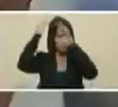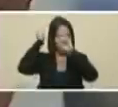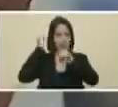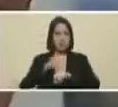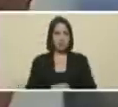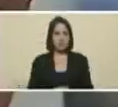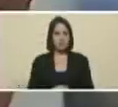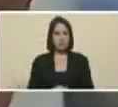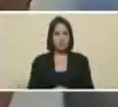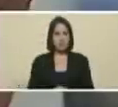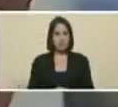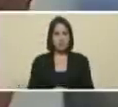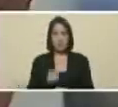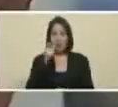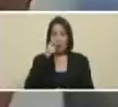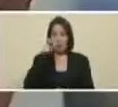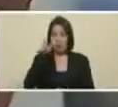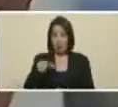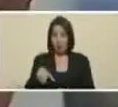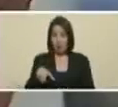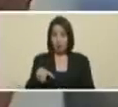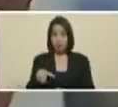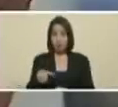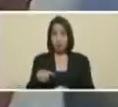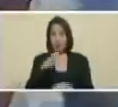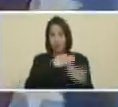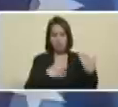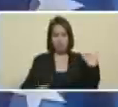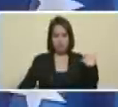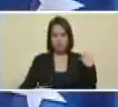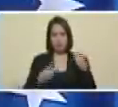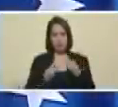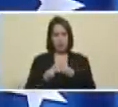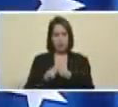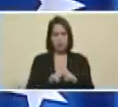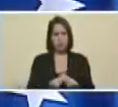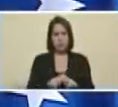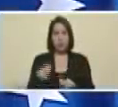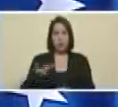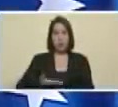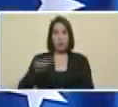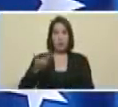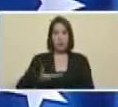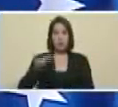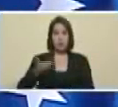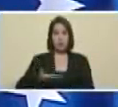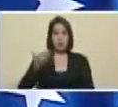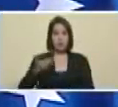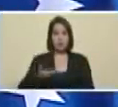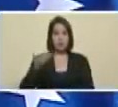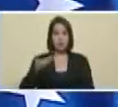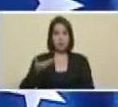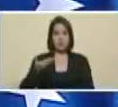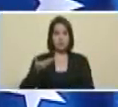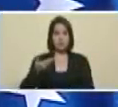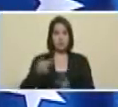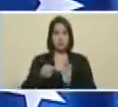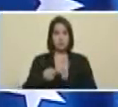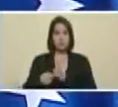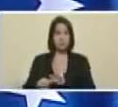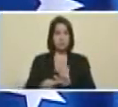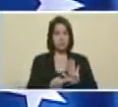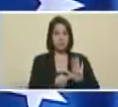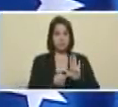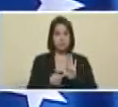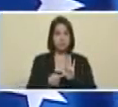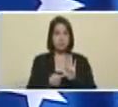Estado venezolano se une en esta importante ceremonia que rinde tributo y